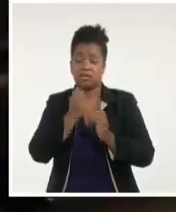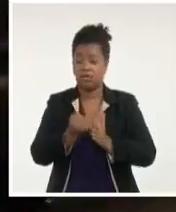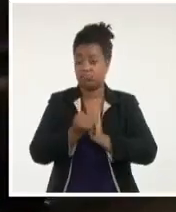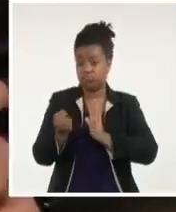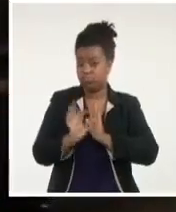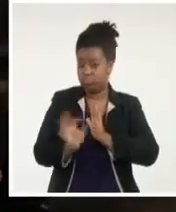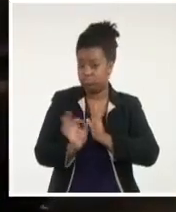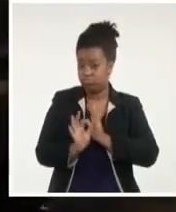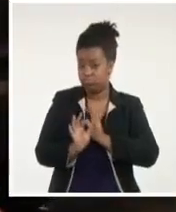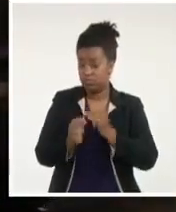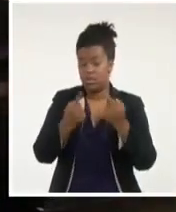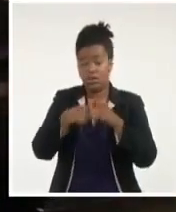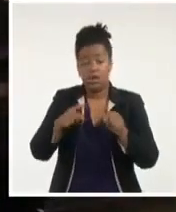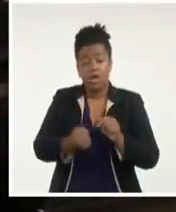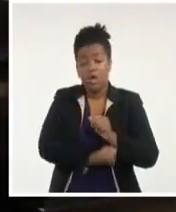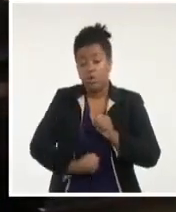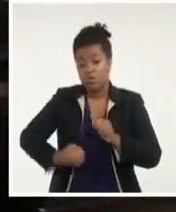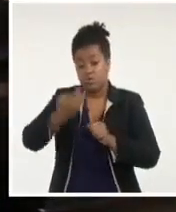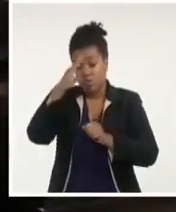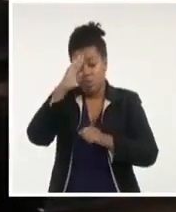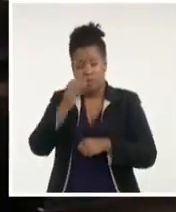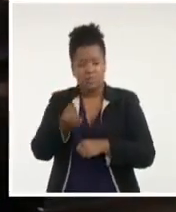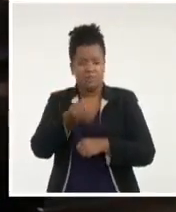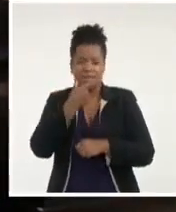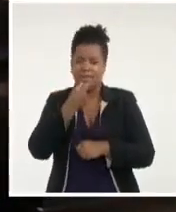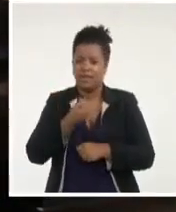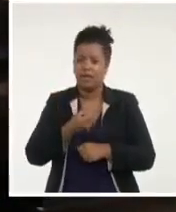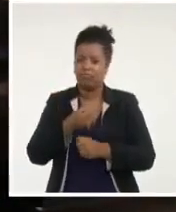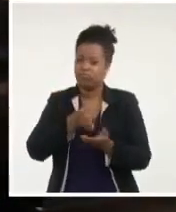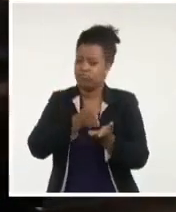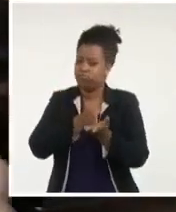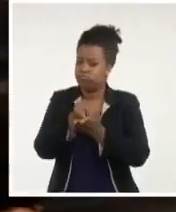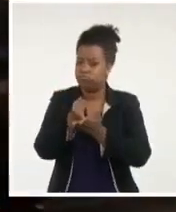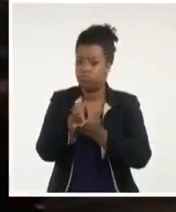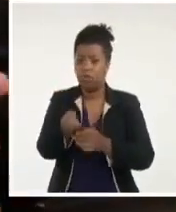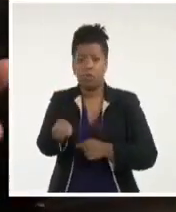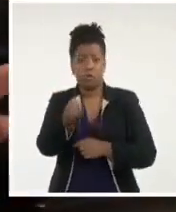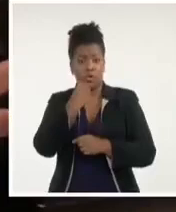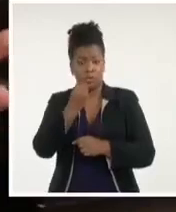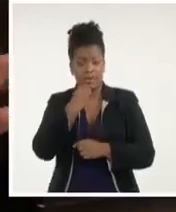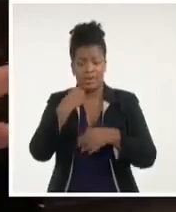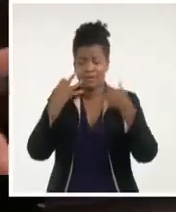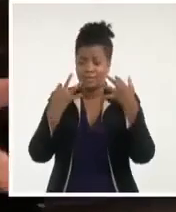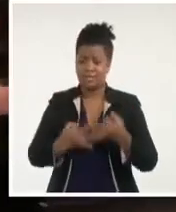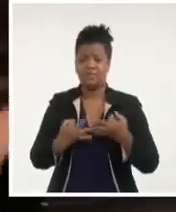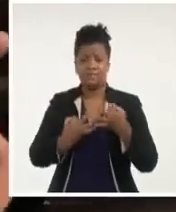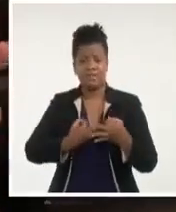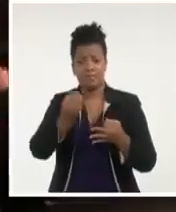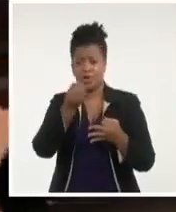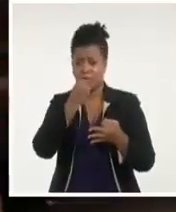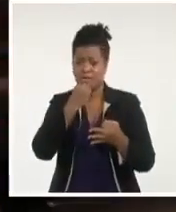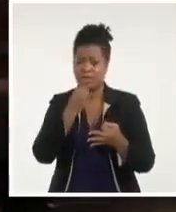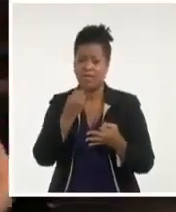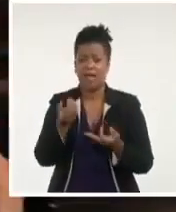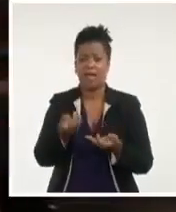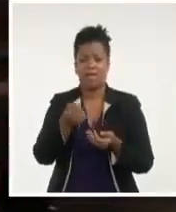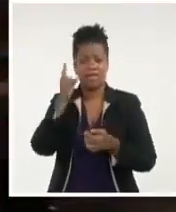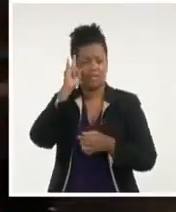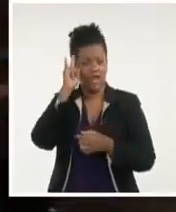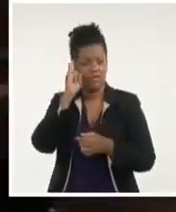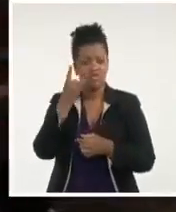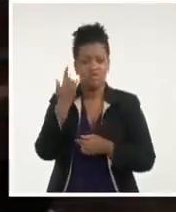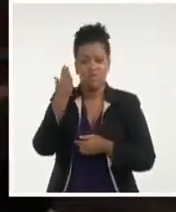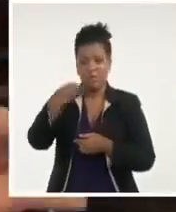país, allí no ha faltado medicamento, la comida siempre ha estado garantizada, desayuno, merienda, almuerzo, merienda,